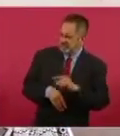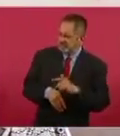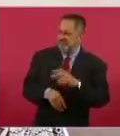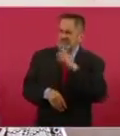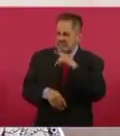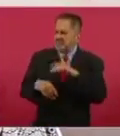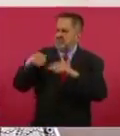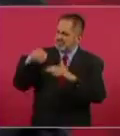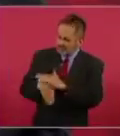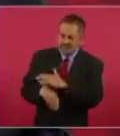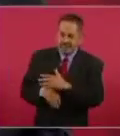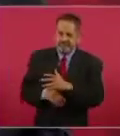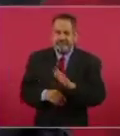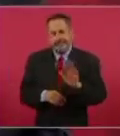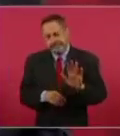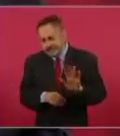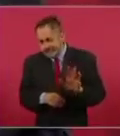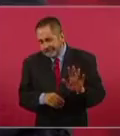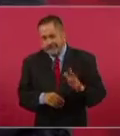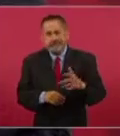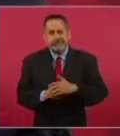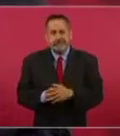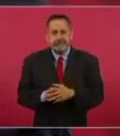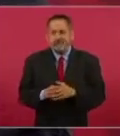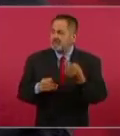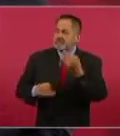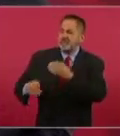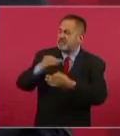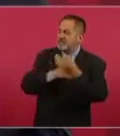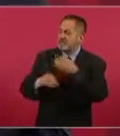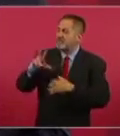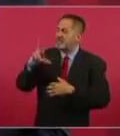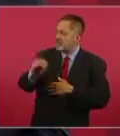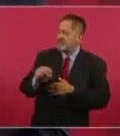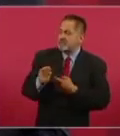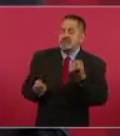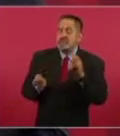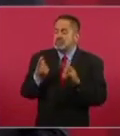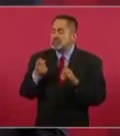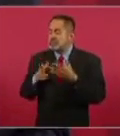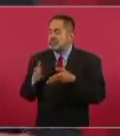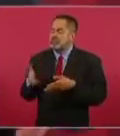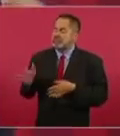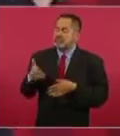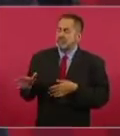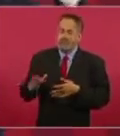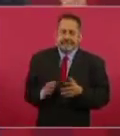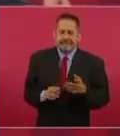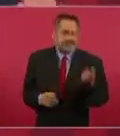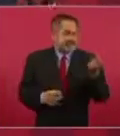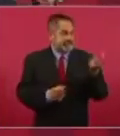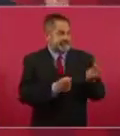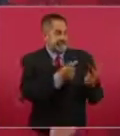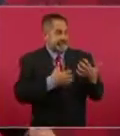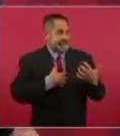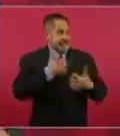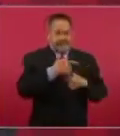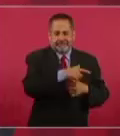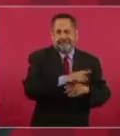aunque no existieran todos así andan